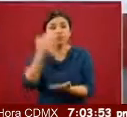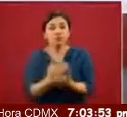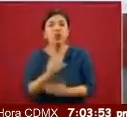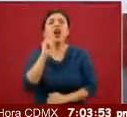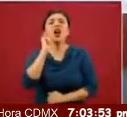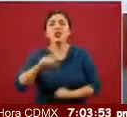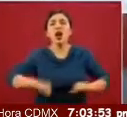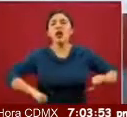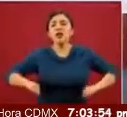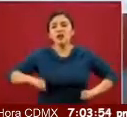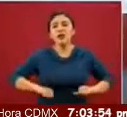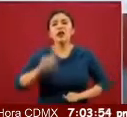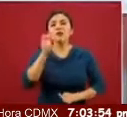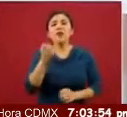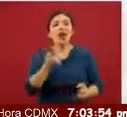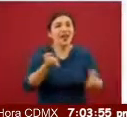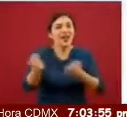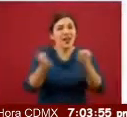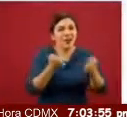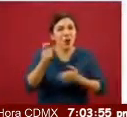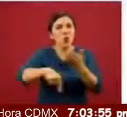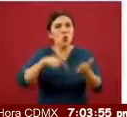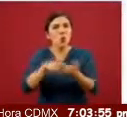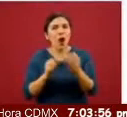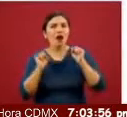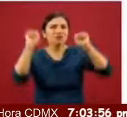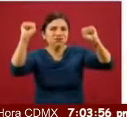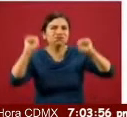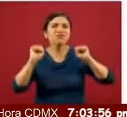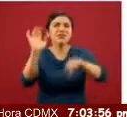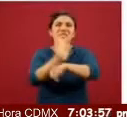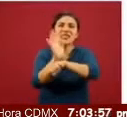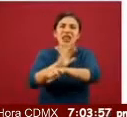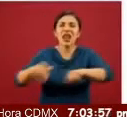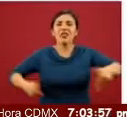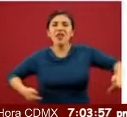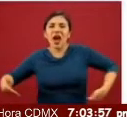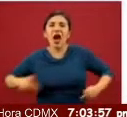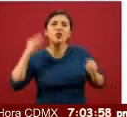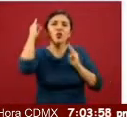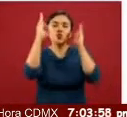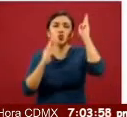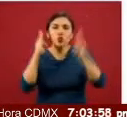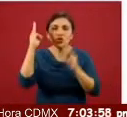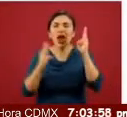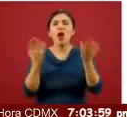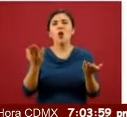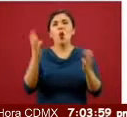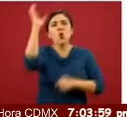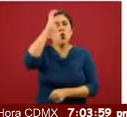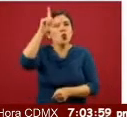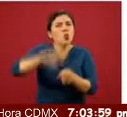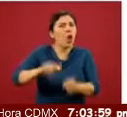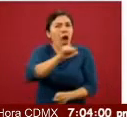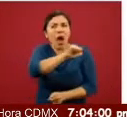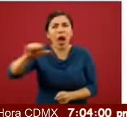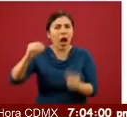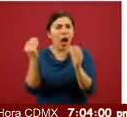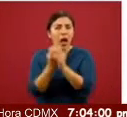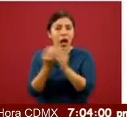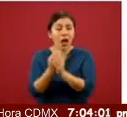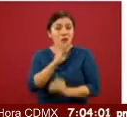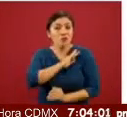son precisamente los gimnasios y spas, los cines, los teatros, los museos, todo tipo de evento cultural que pudiera